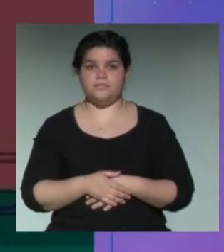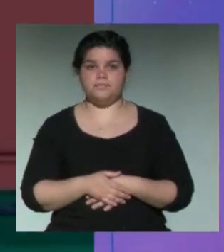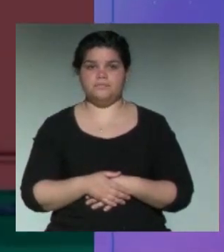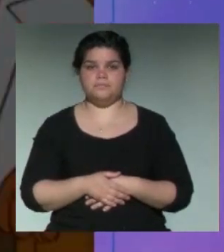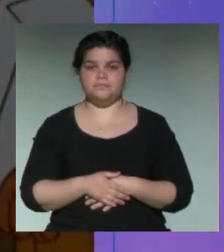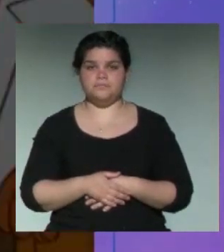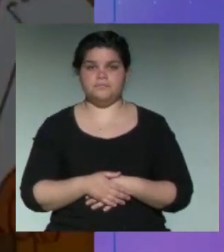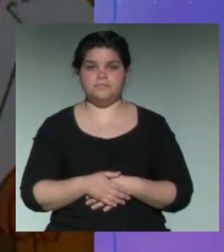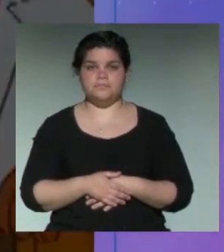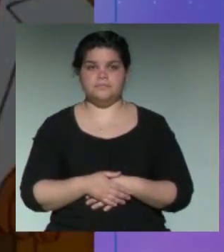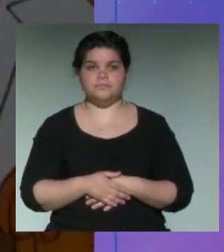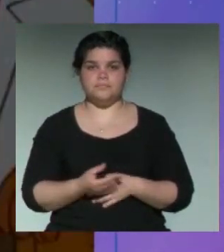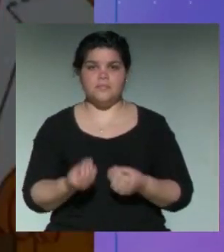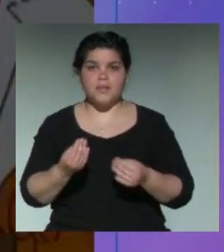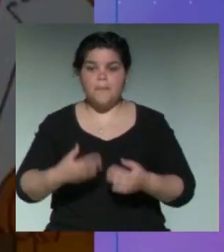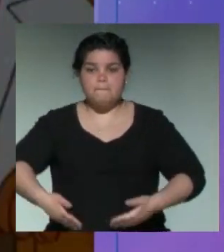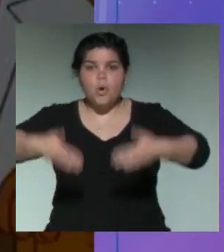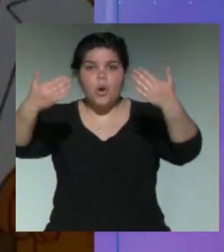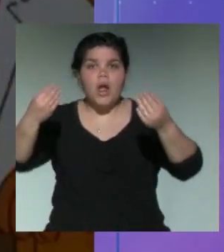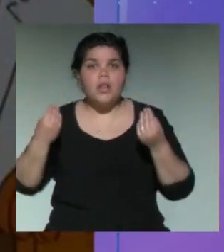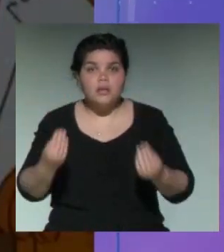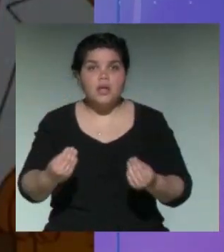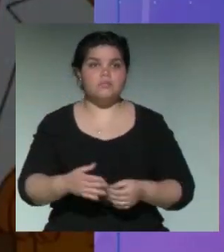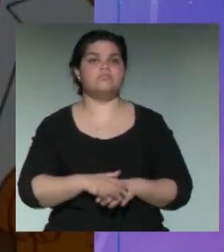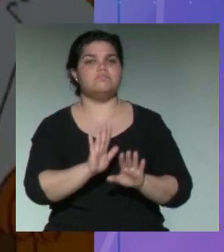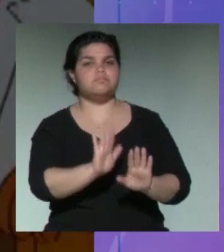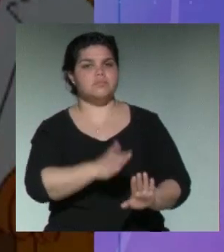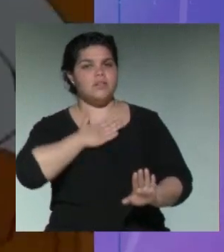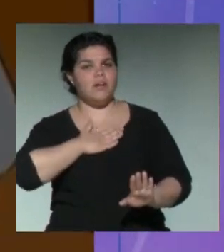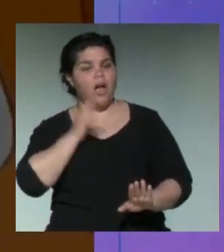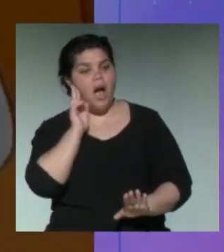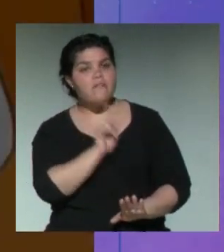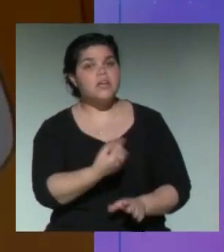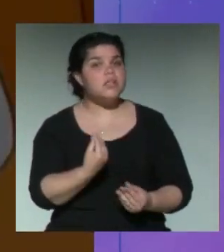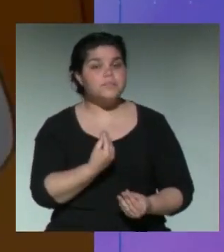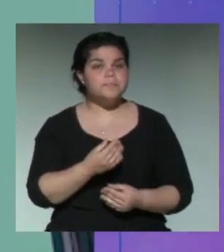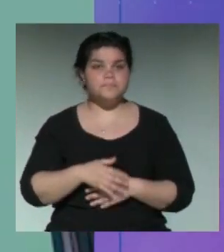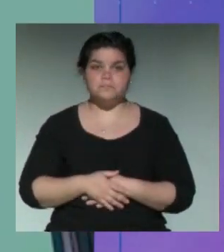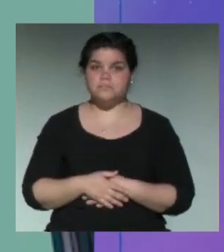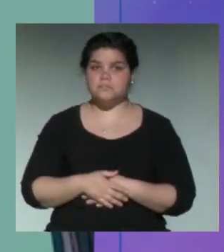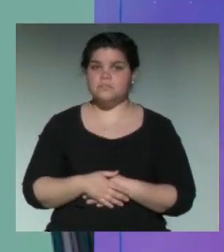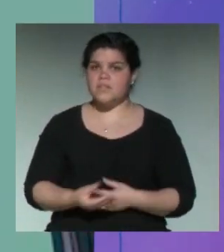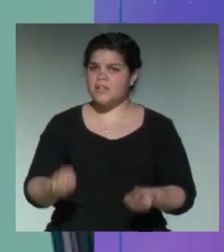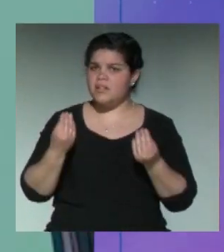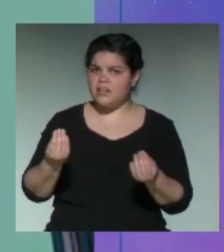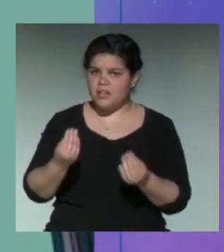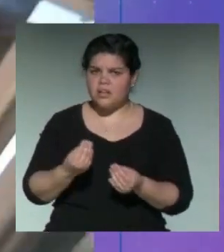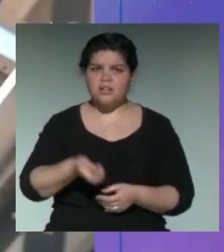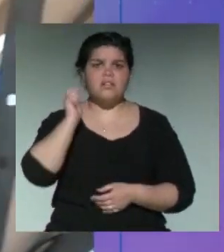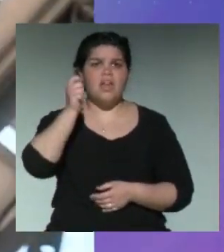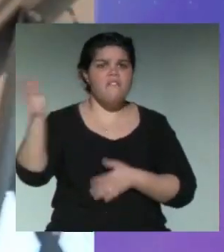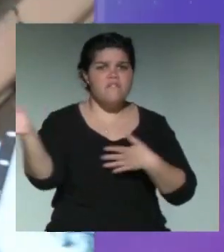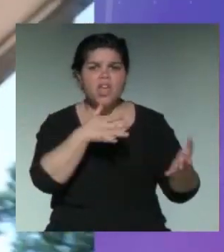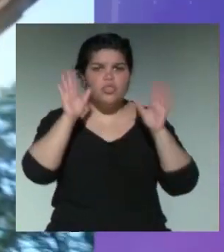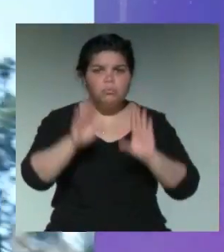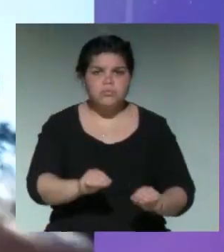¡Muralla! ¿Sobre las murallas qué? Descuiden, iré a ver qué pasa. ¿Qué está? ¿Quién apagó el viento? El